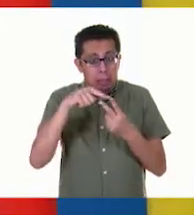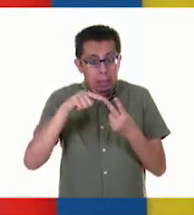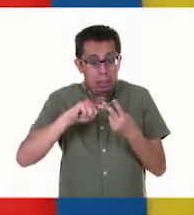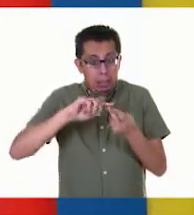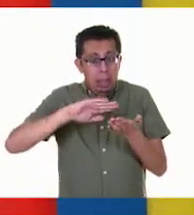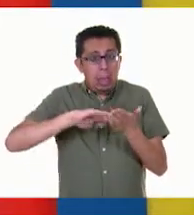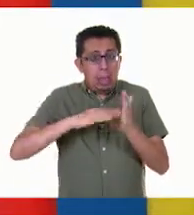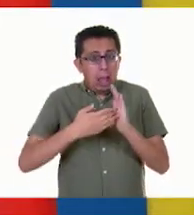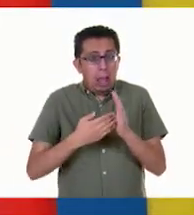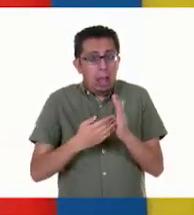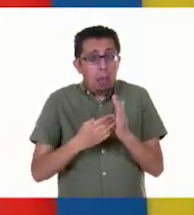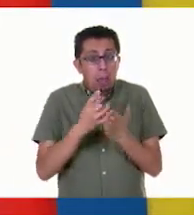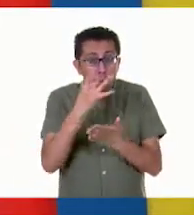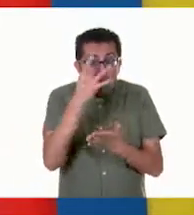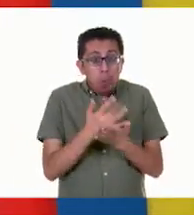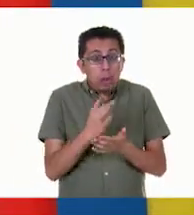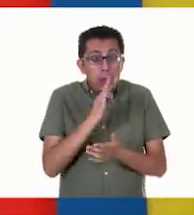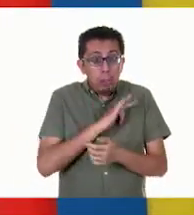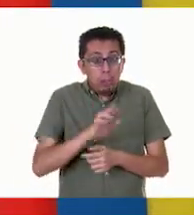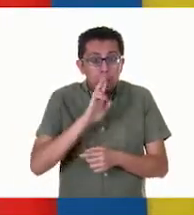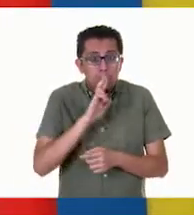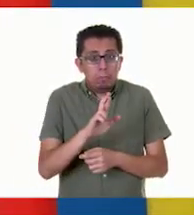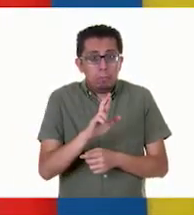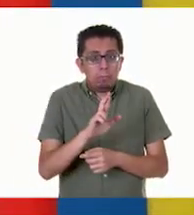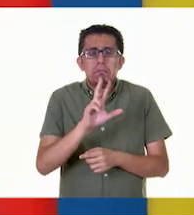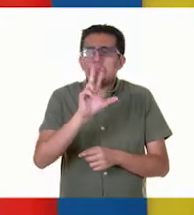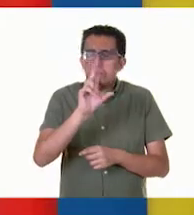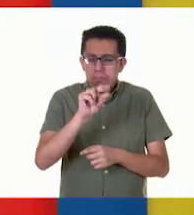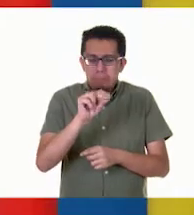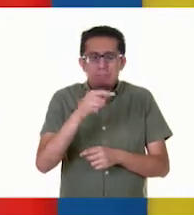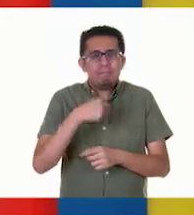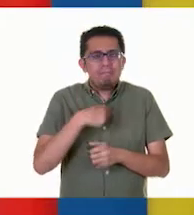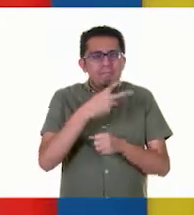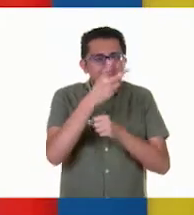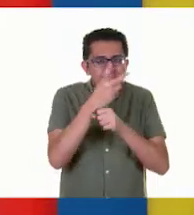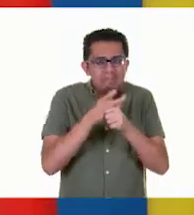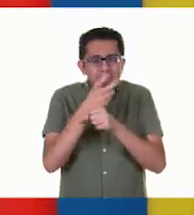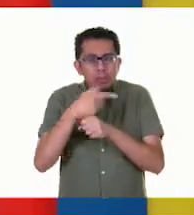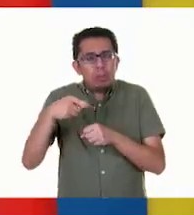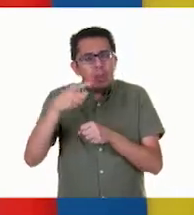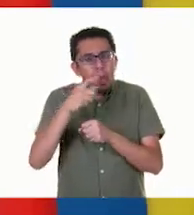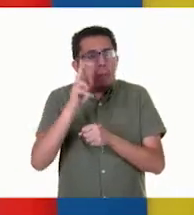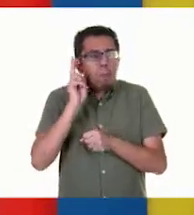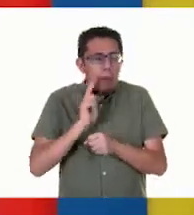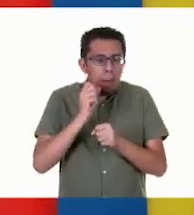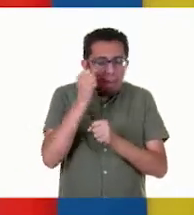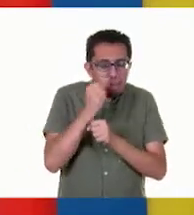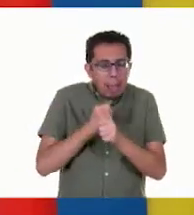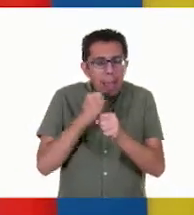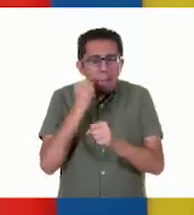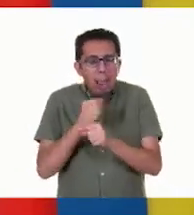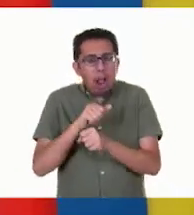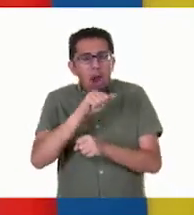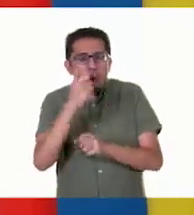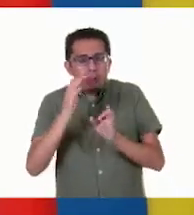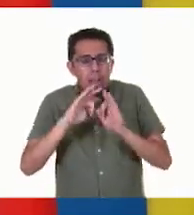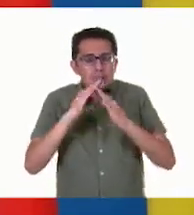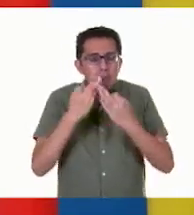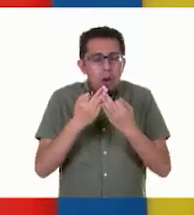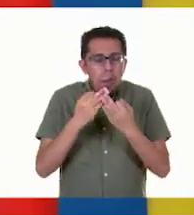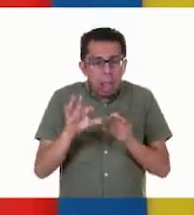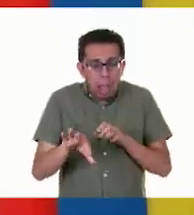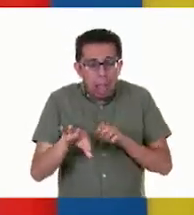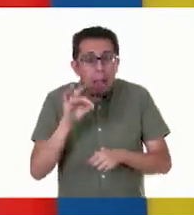no son las únicas con las que pueden llegar al resultado. Así que los invito a que ensayen y comprueben cualquier otro camino que puedan hallar